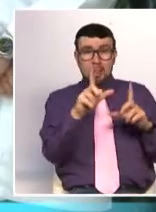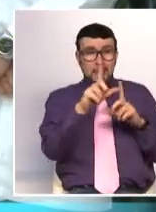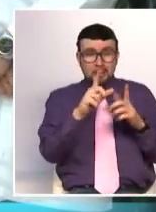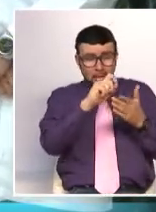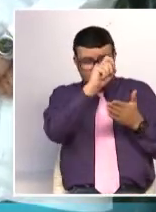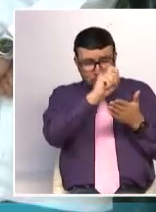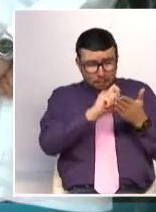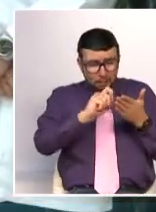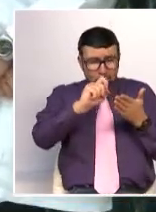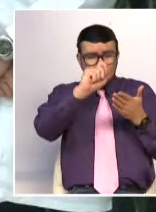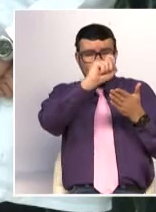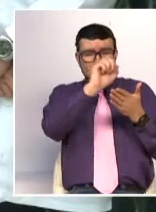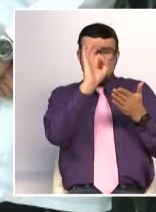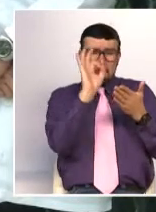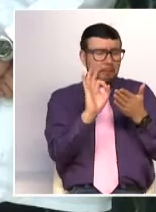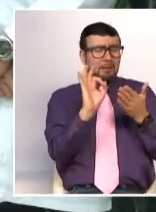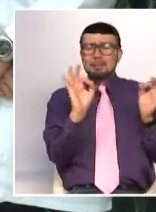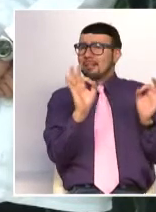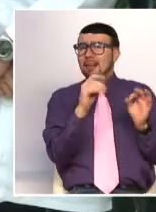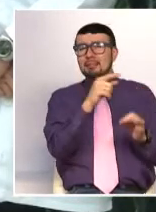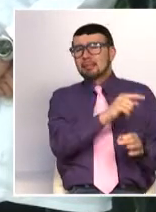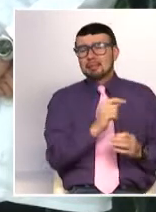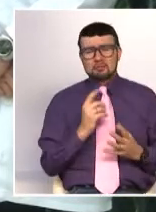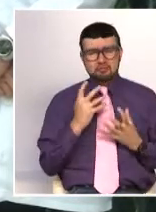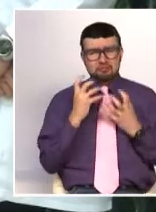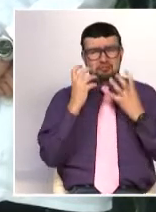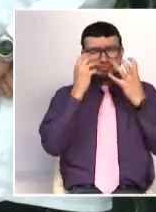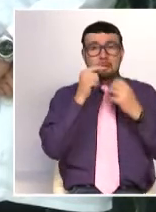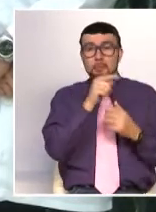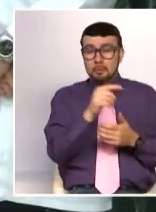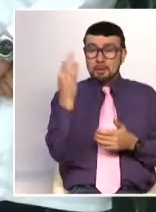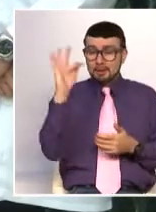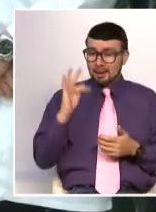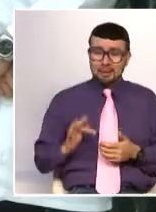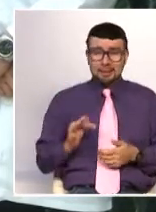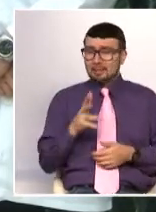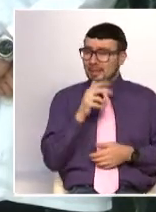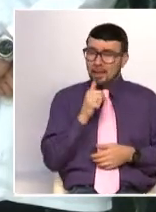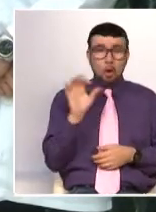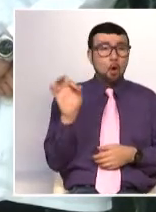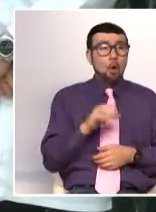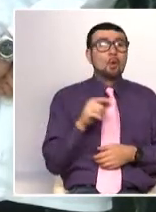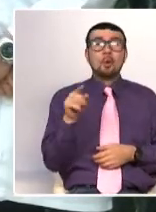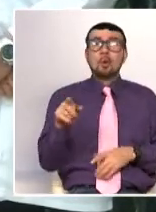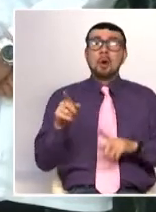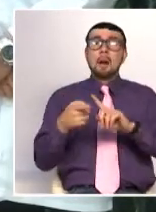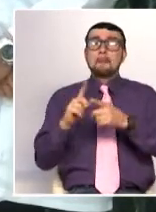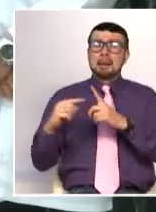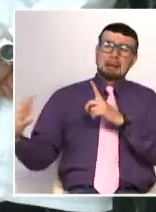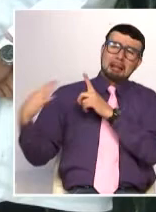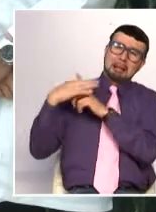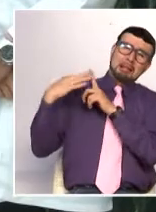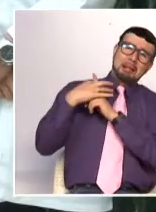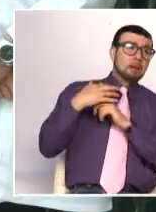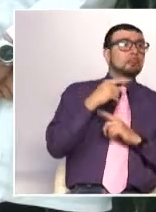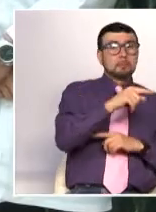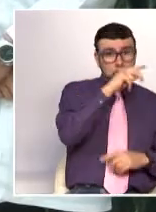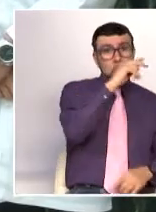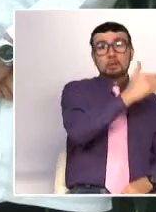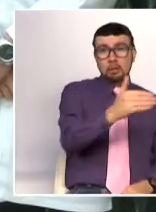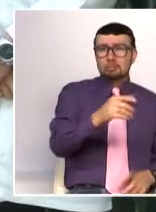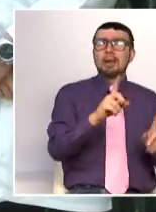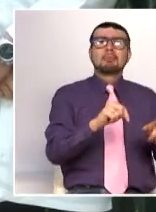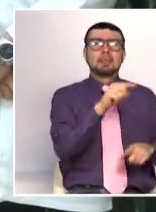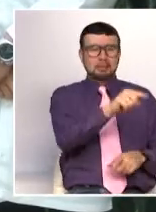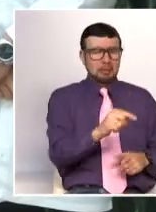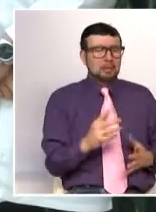redonditas porque no pudo hacer bien la tarea porque sus compañeritos le hacen el famoso bullying los niños también sufren de